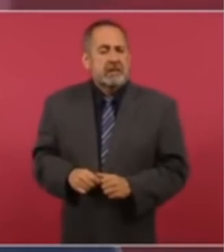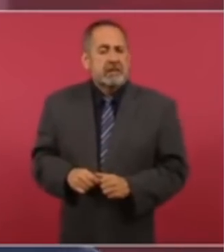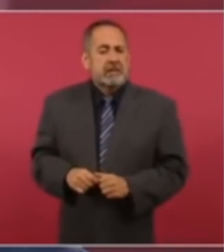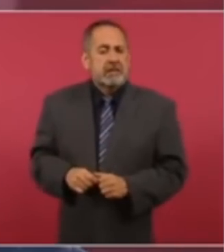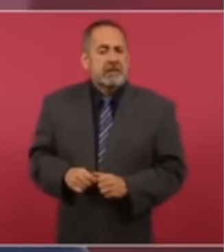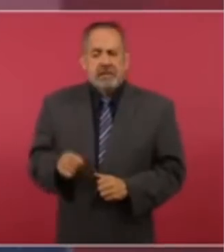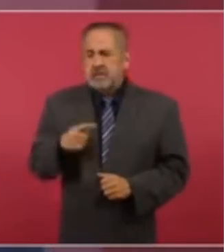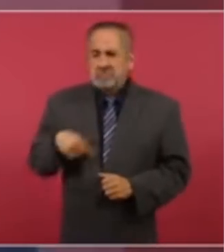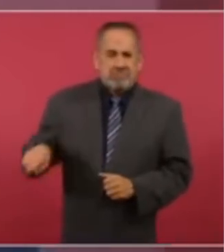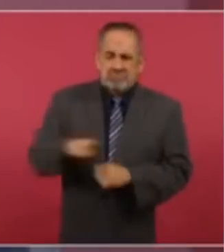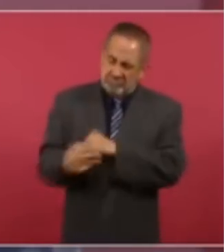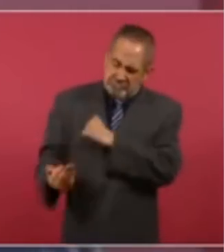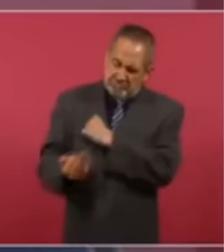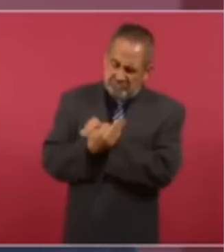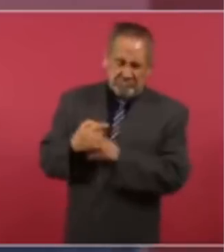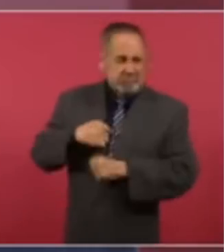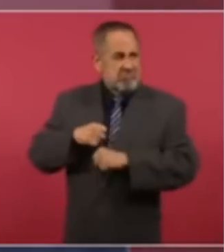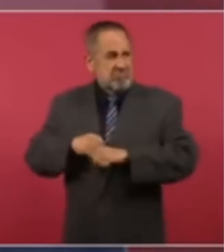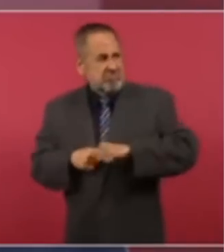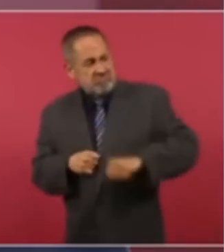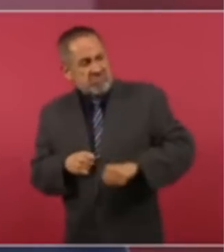lo que nos protege,